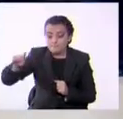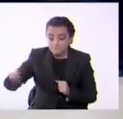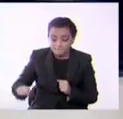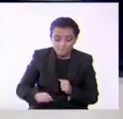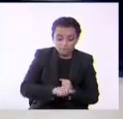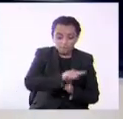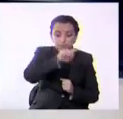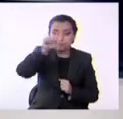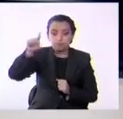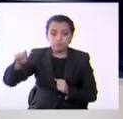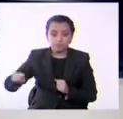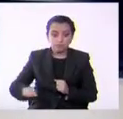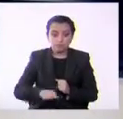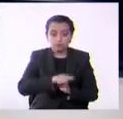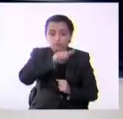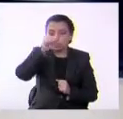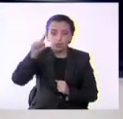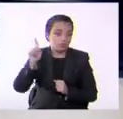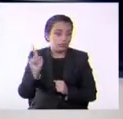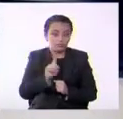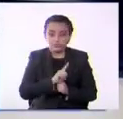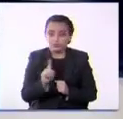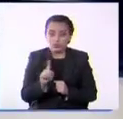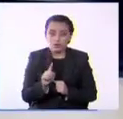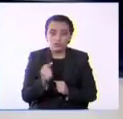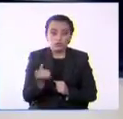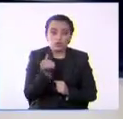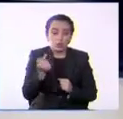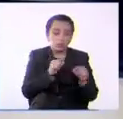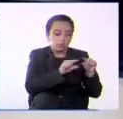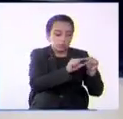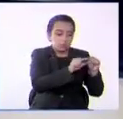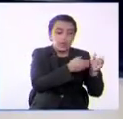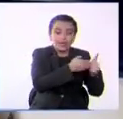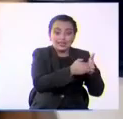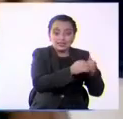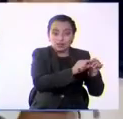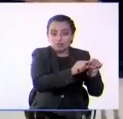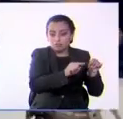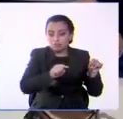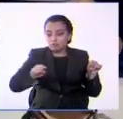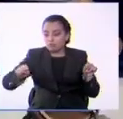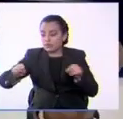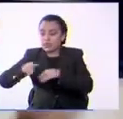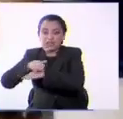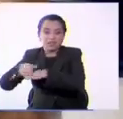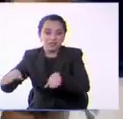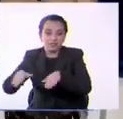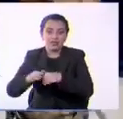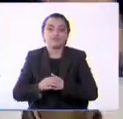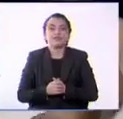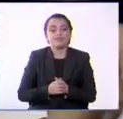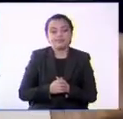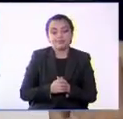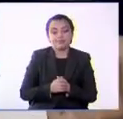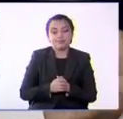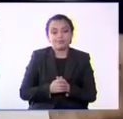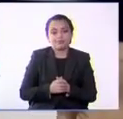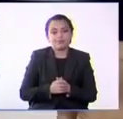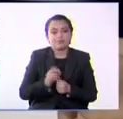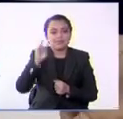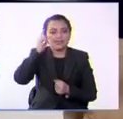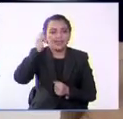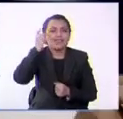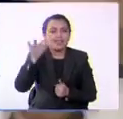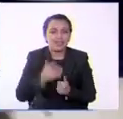Estas etapas del proceso productivo lineal tienen que ver, ya decíamos, con la extracción de los